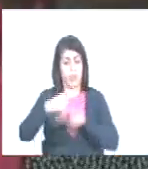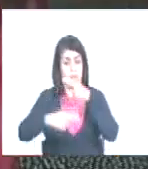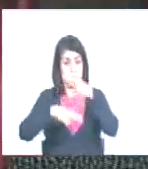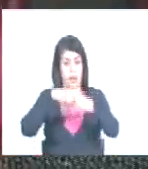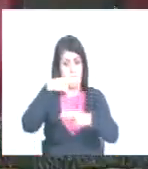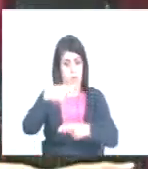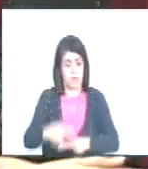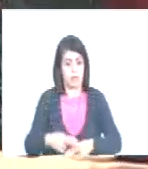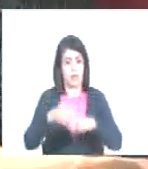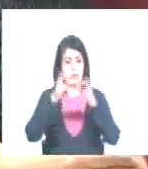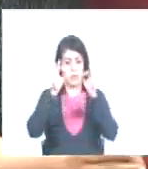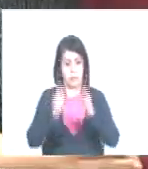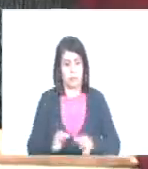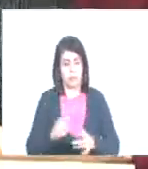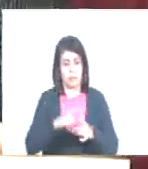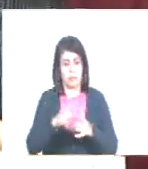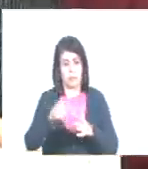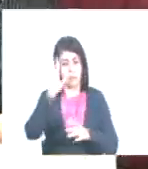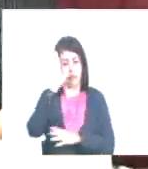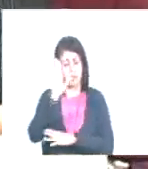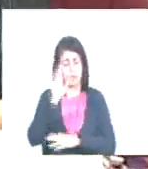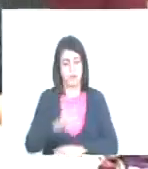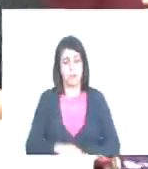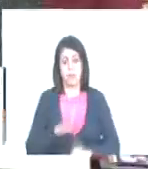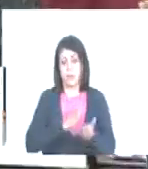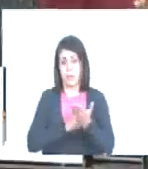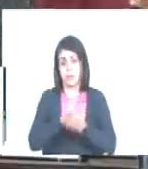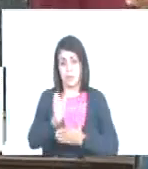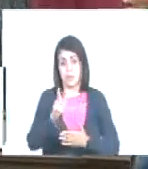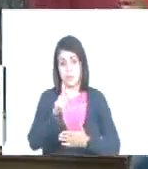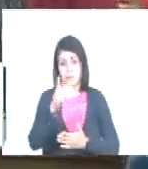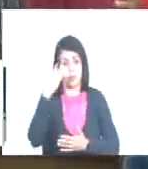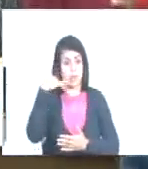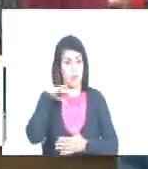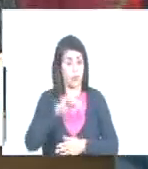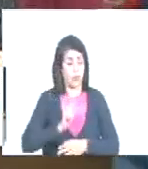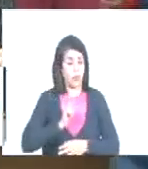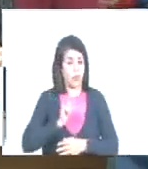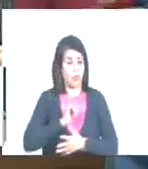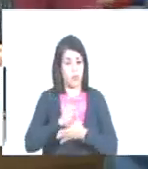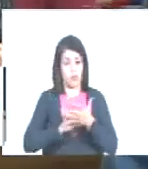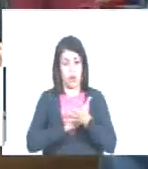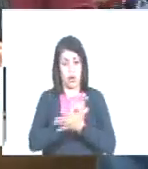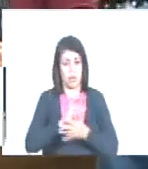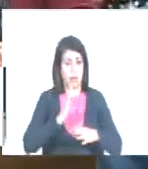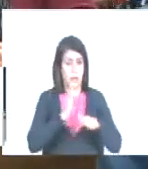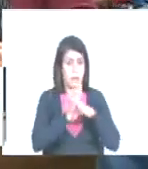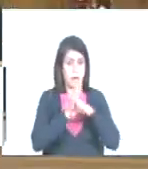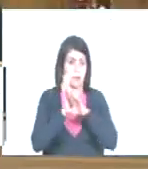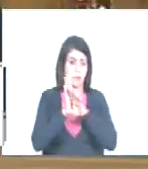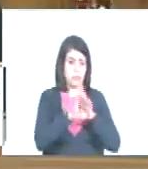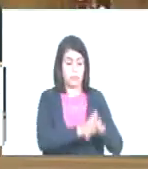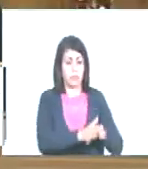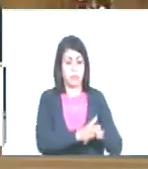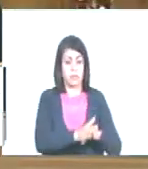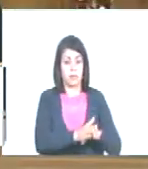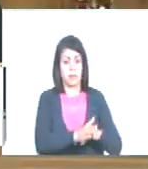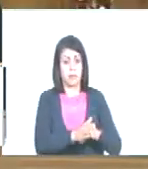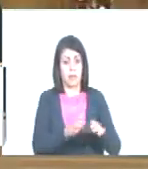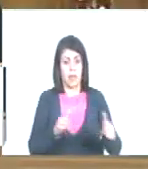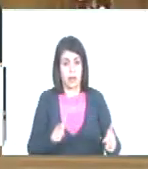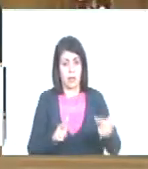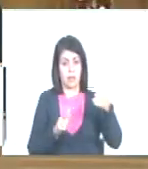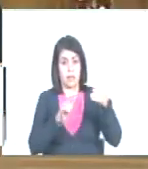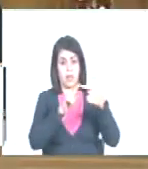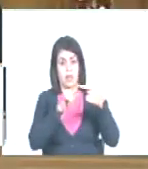cual ratificamos ese juramento de seguir, a pesar de cualquier dificultad que nos impongan los enemigos de